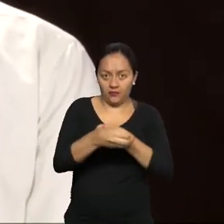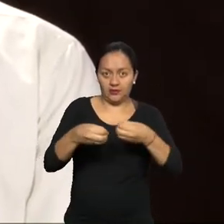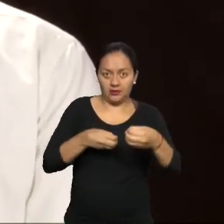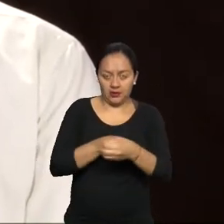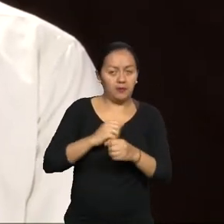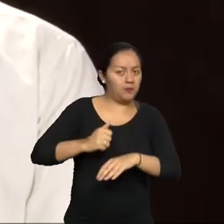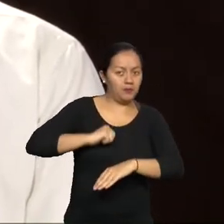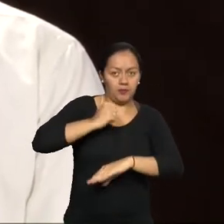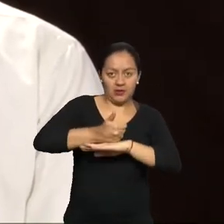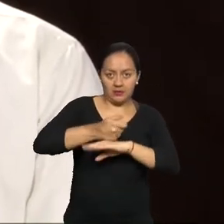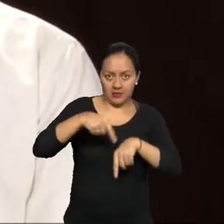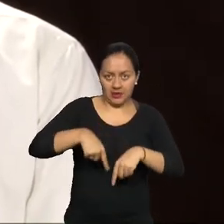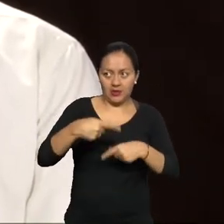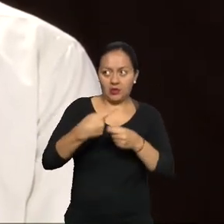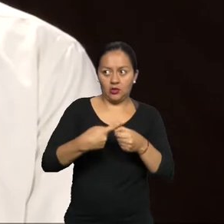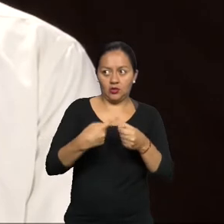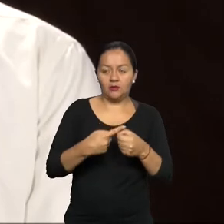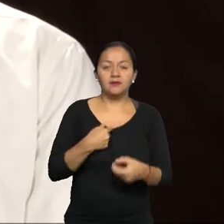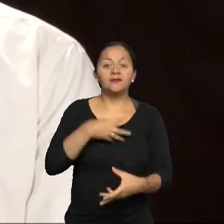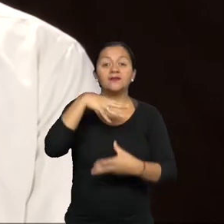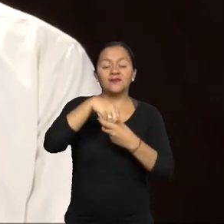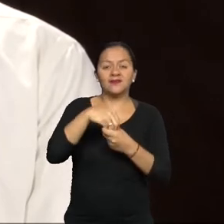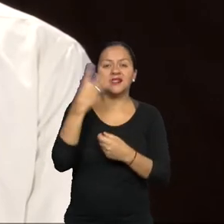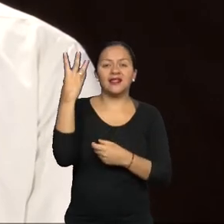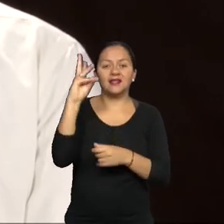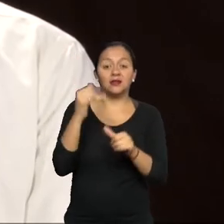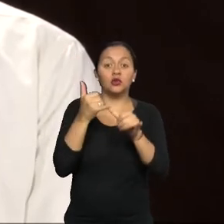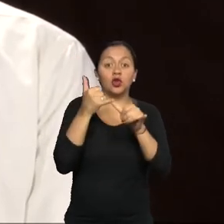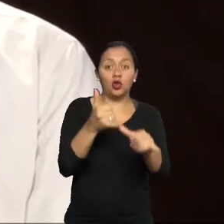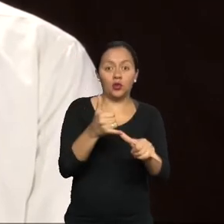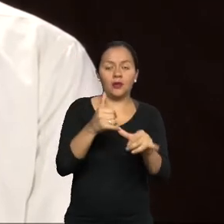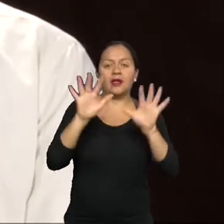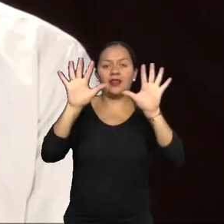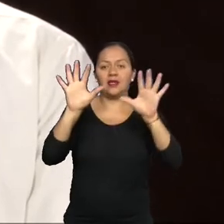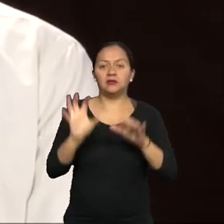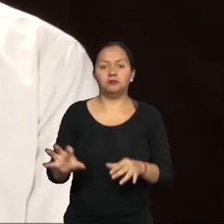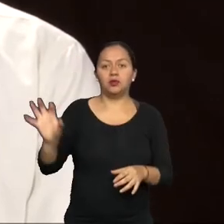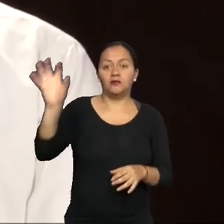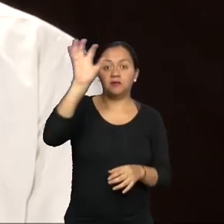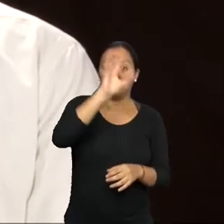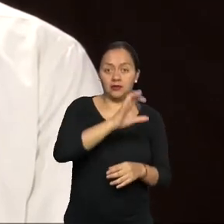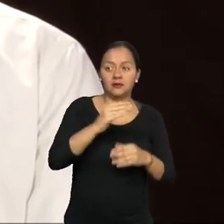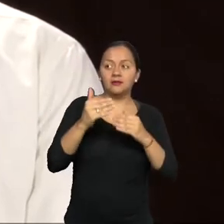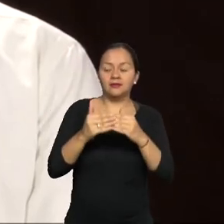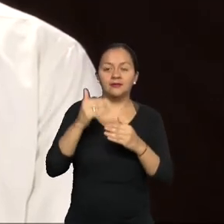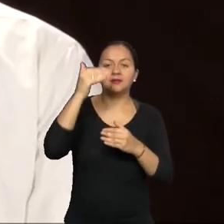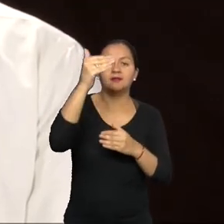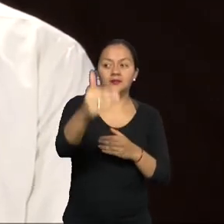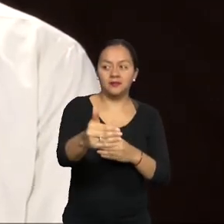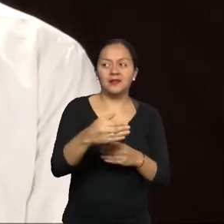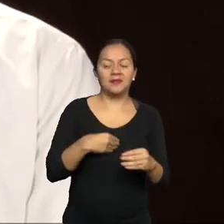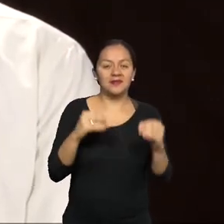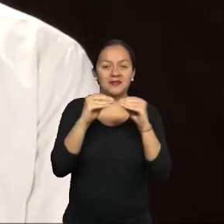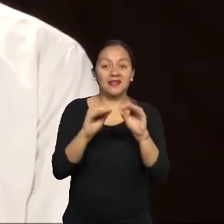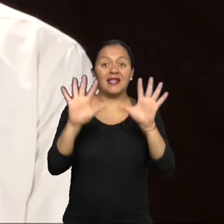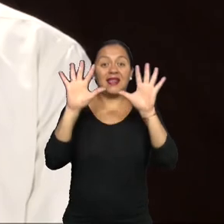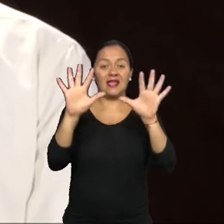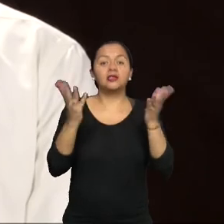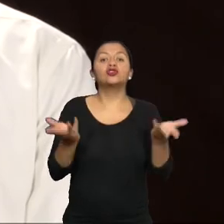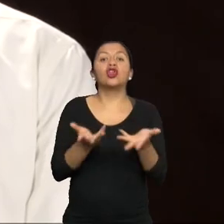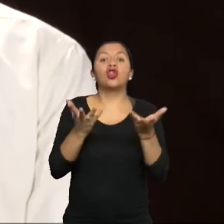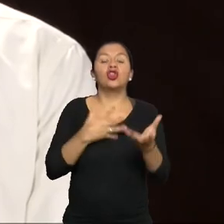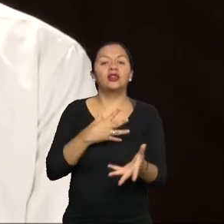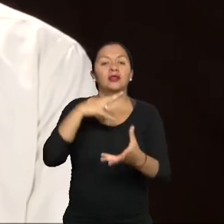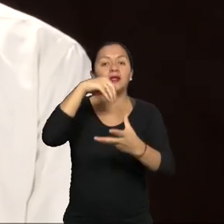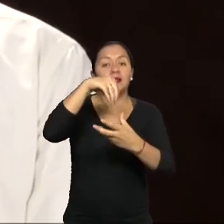pertenecen 16 clubes de 10 provincias. Próximamente esperamos llegar a 10 clubes más de otras provincias que